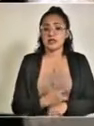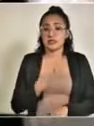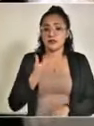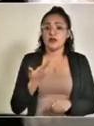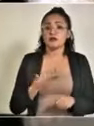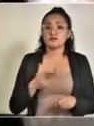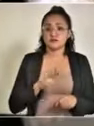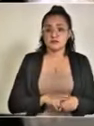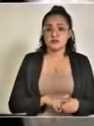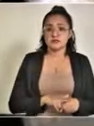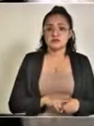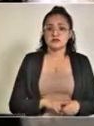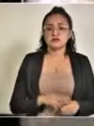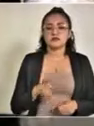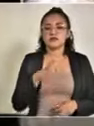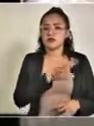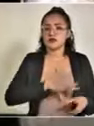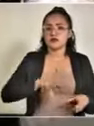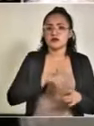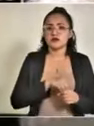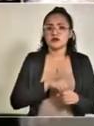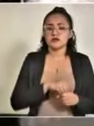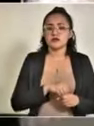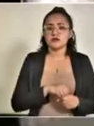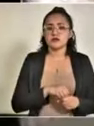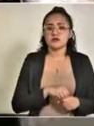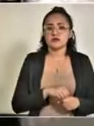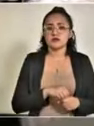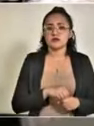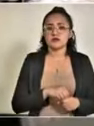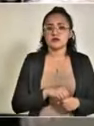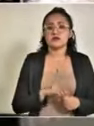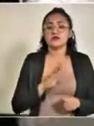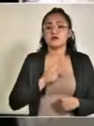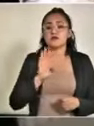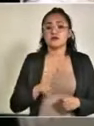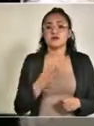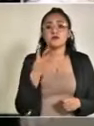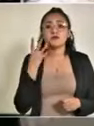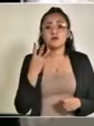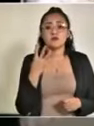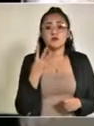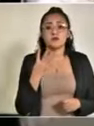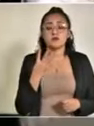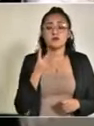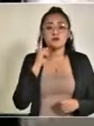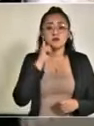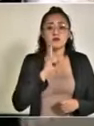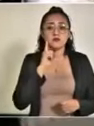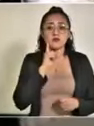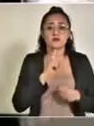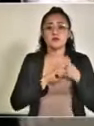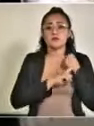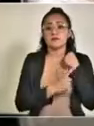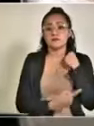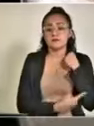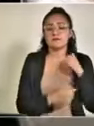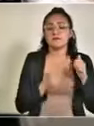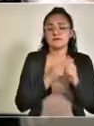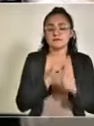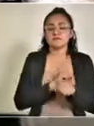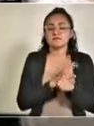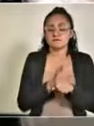graves hospitalizadas, y en todo el sector lamentablemente han fallecido 4 mujeres embarazadas con